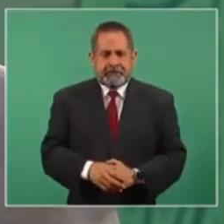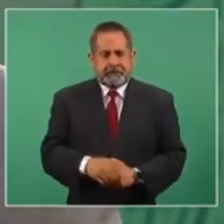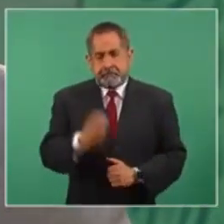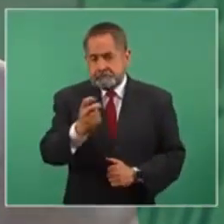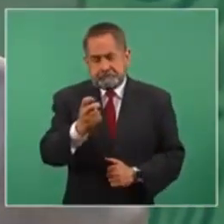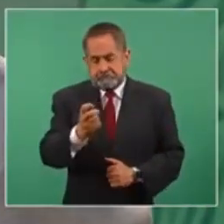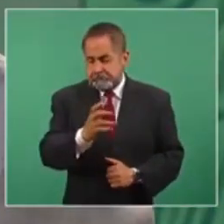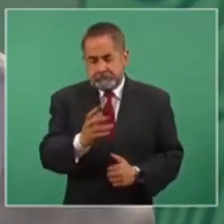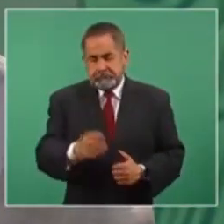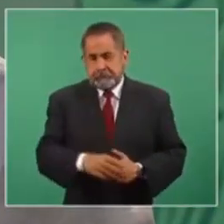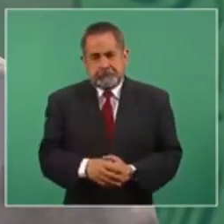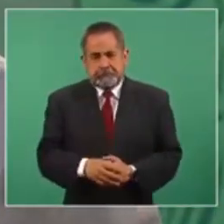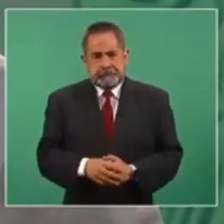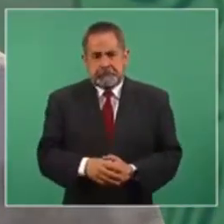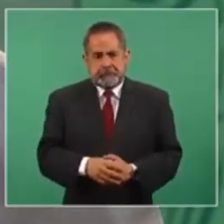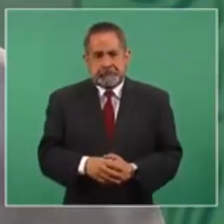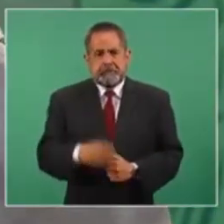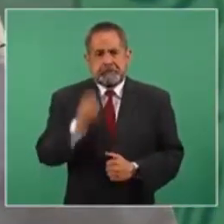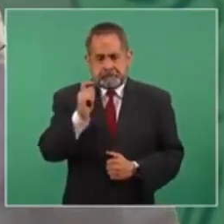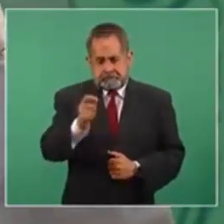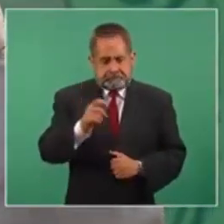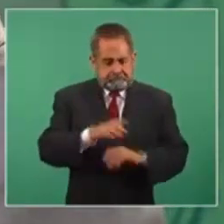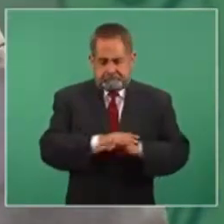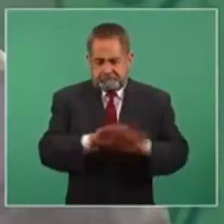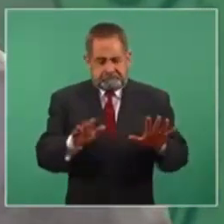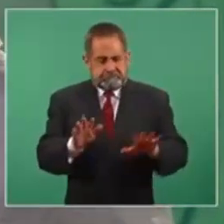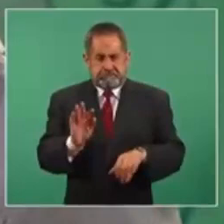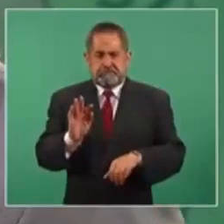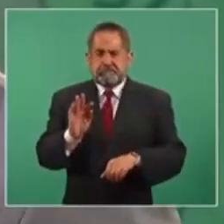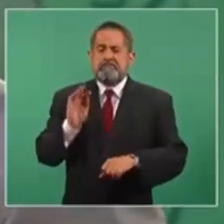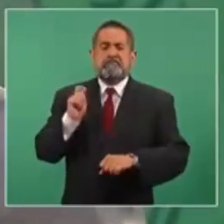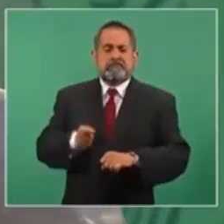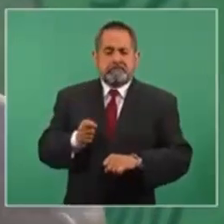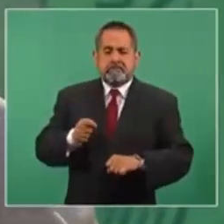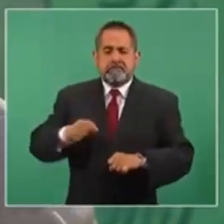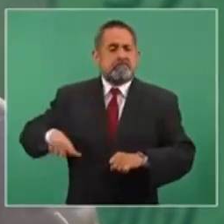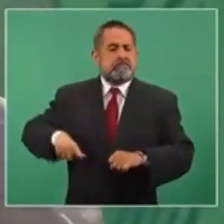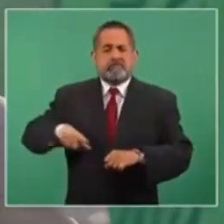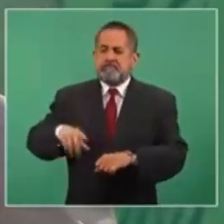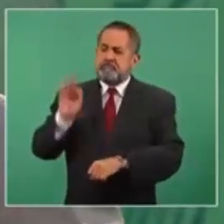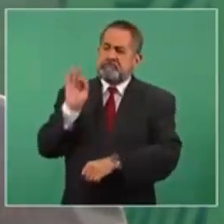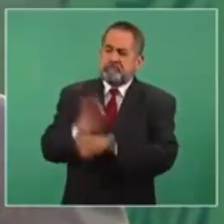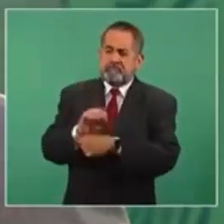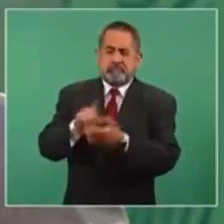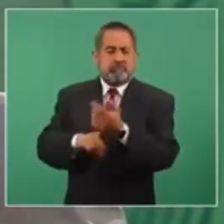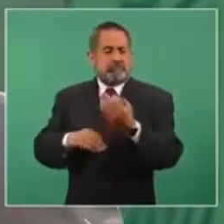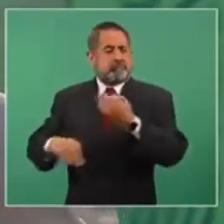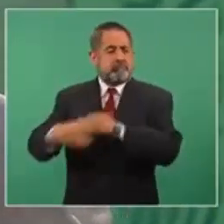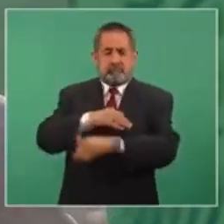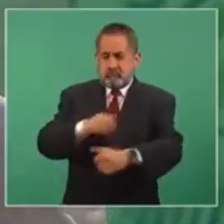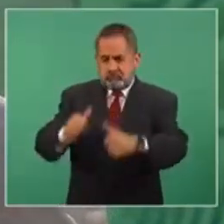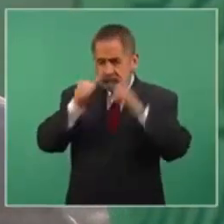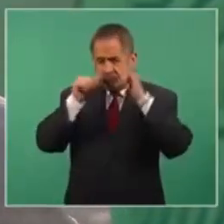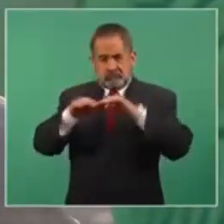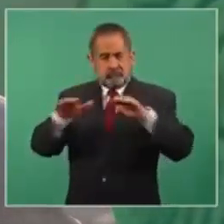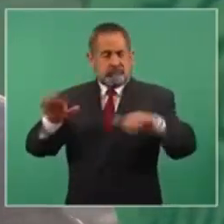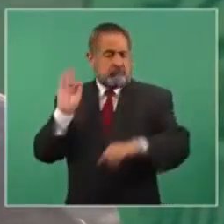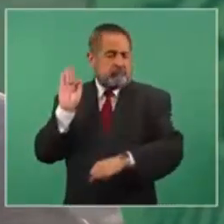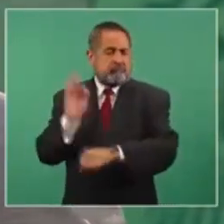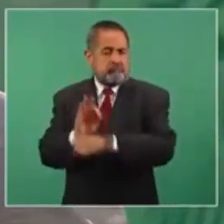Entonces, tenemos que representar un gobierno para todos,